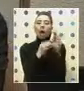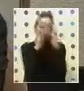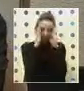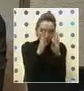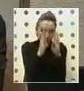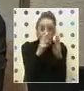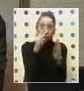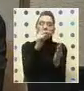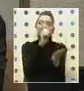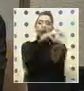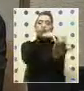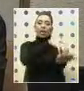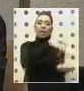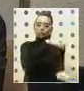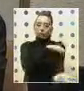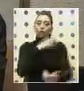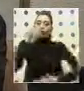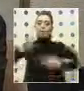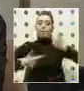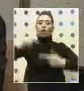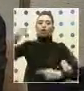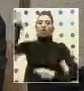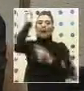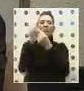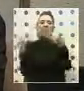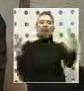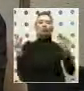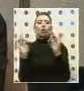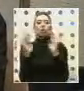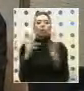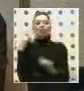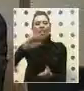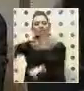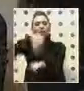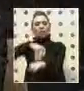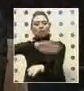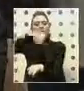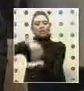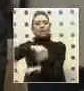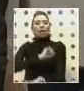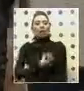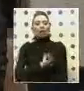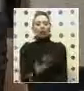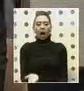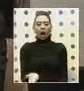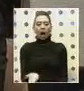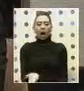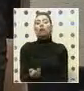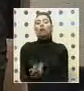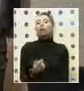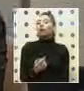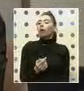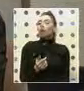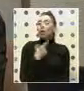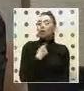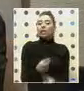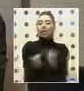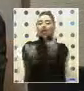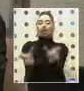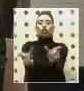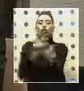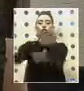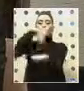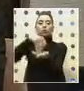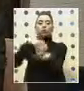proponiendo políticas nacionales propias de un modelo centralista, preocupado por restablecer un monitoreo centralizado